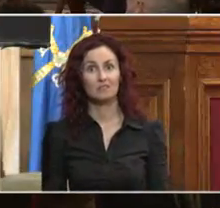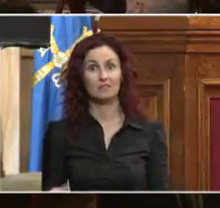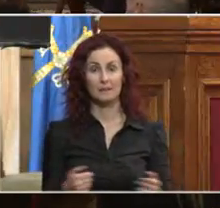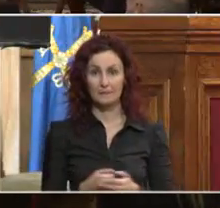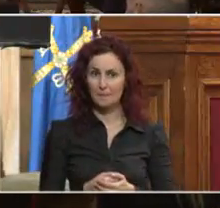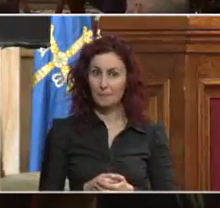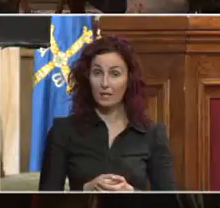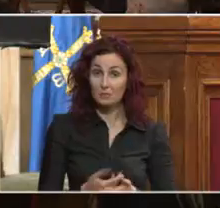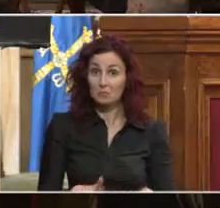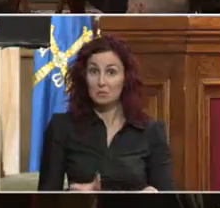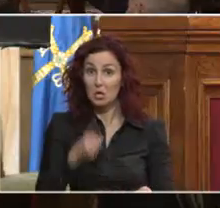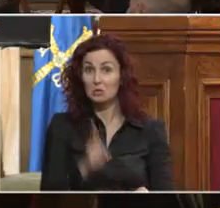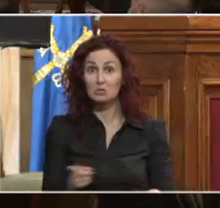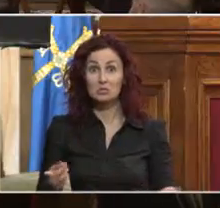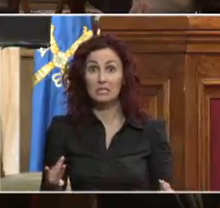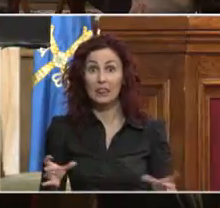Proceso creativo.